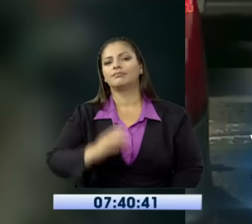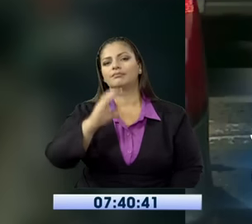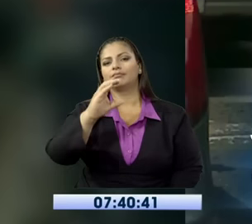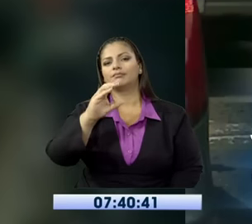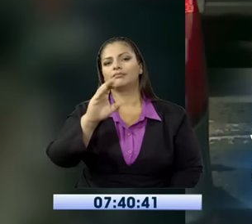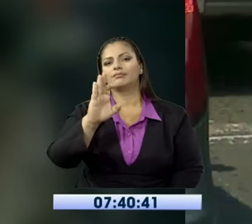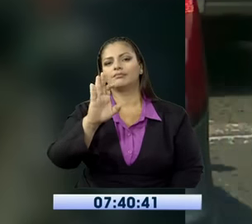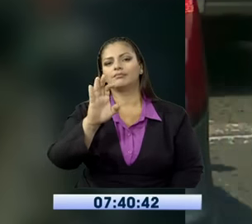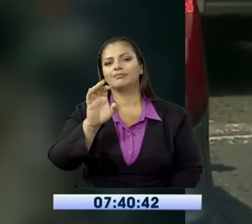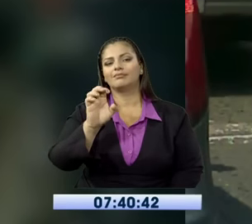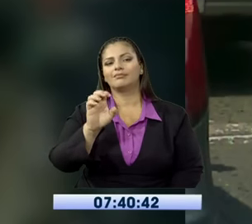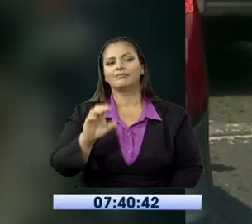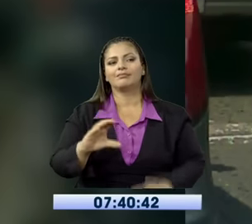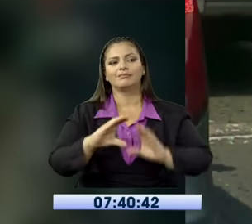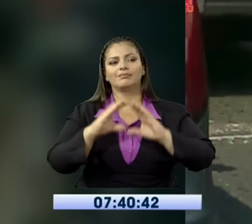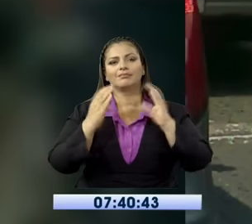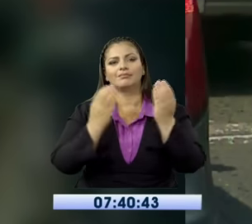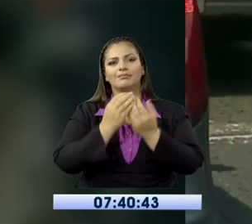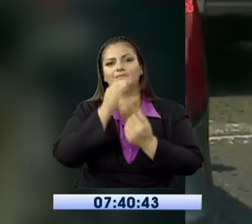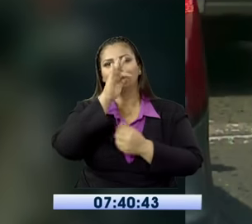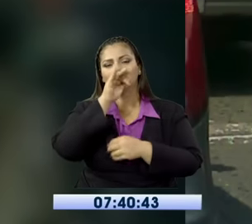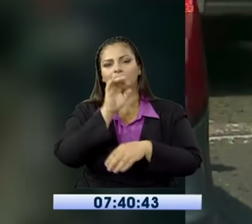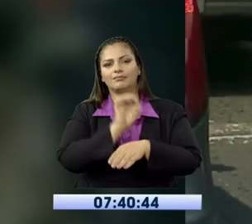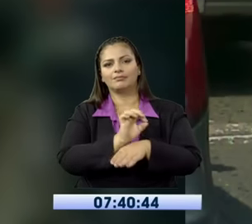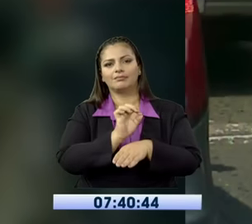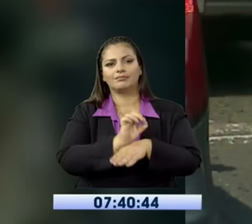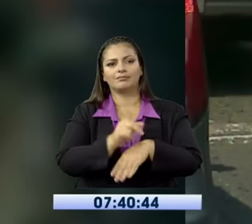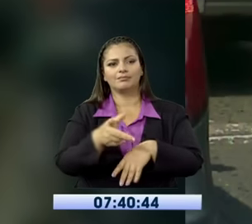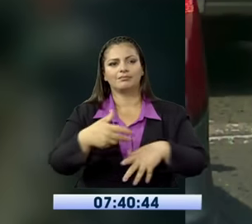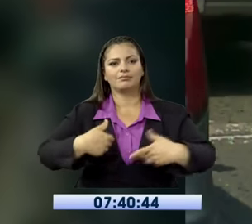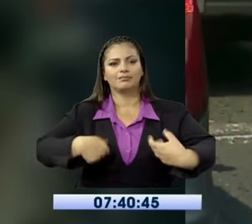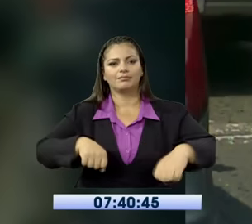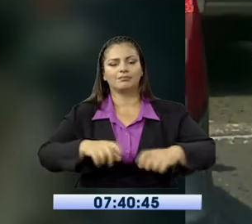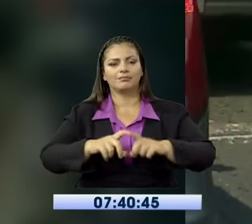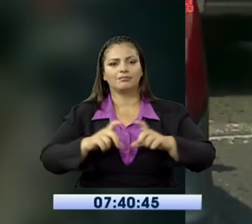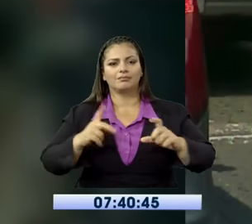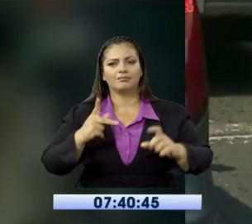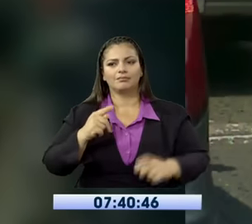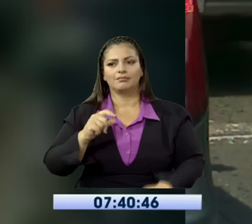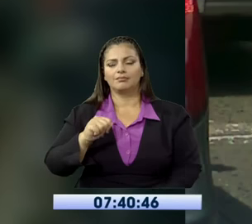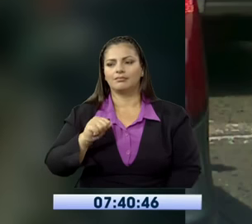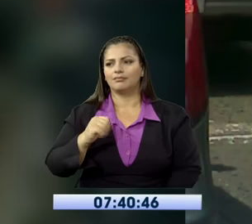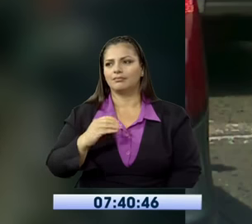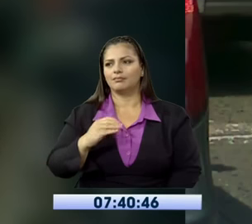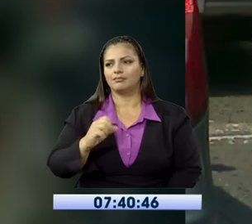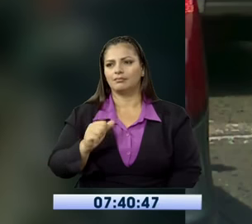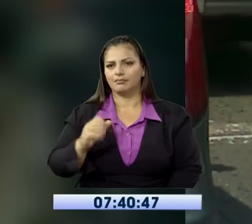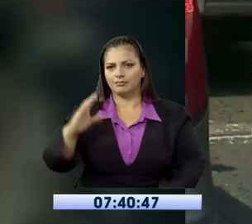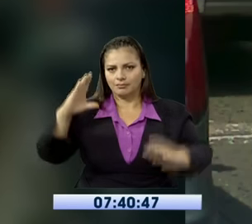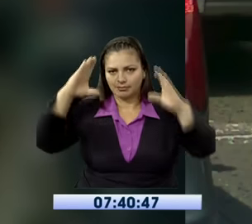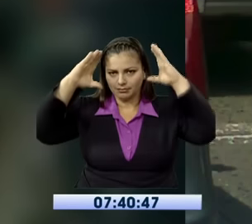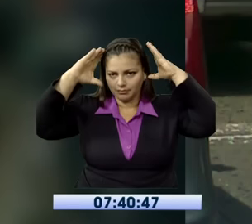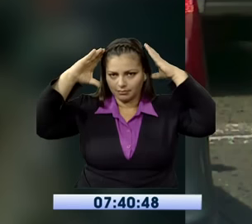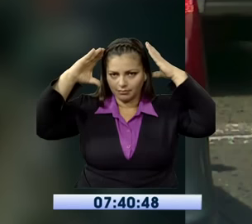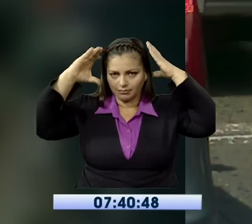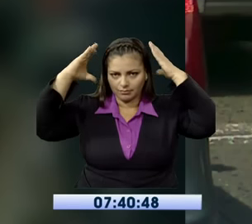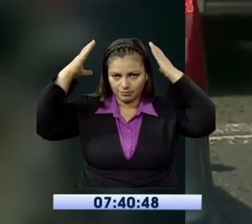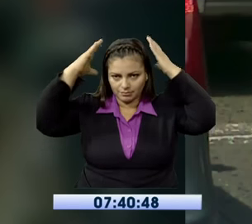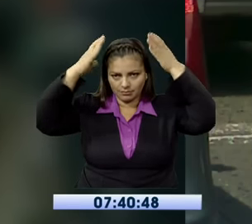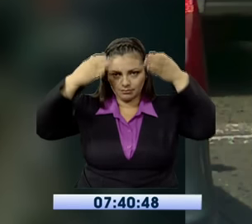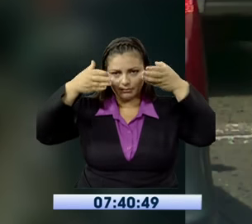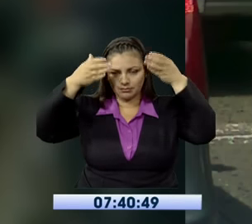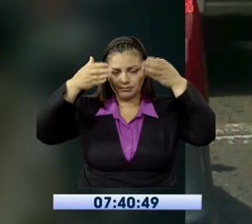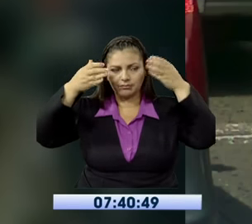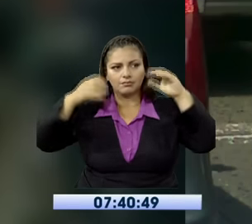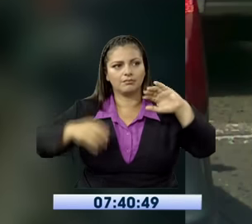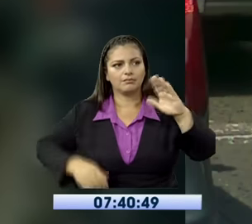así ahí está el uniforme lo que no tienen es placa y no tiene y no tiene el señor que va el casco claro el casco claro o sea tiene